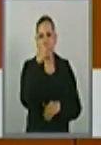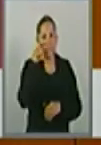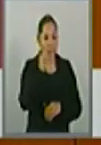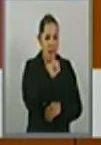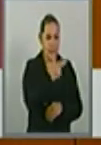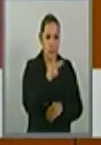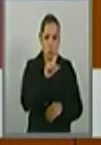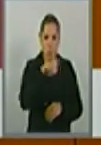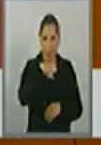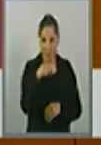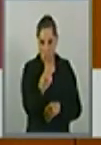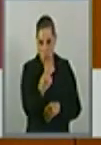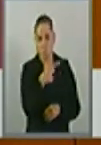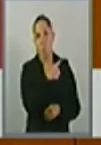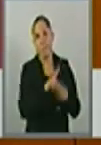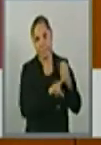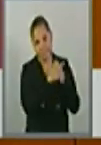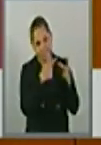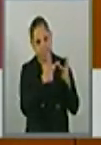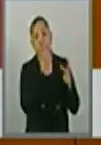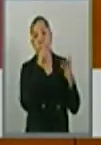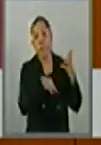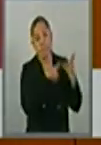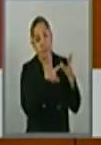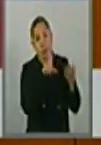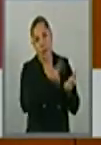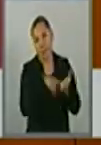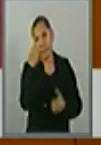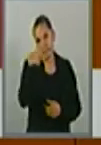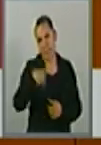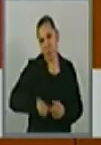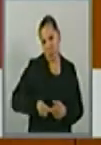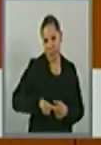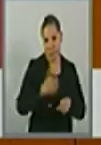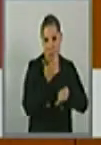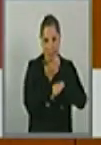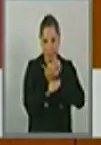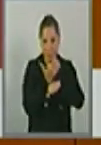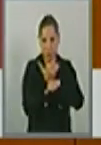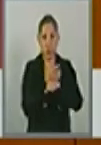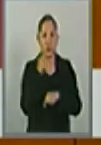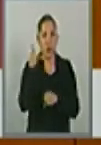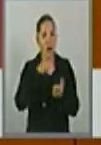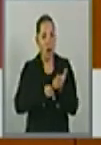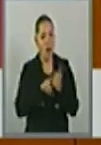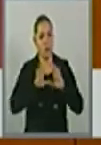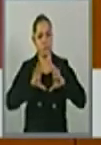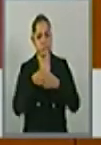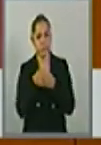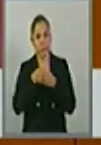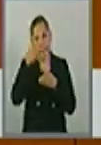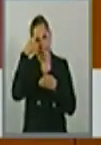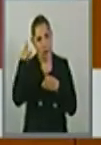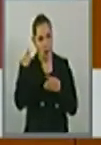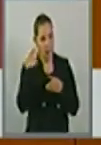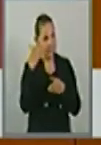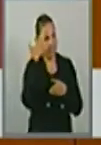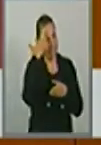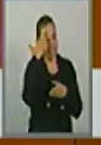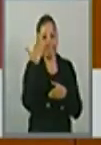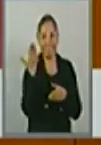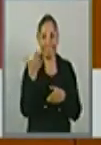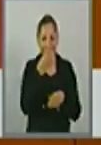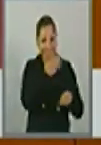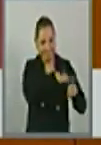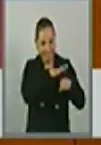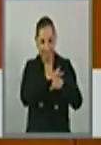viaje de los eeuu departamento de estados de los eeuu la cual es el resultado de la situación de inseguridad que vive